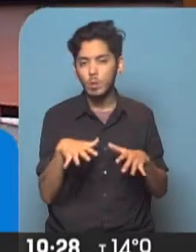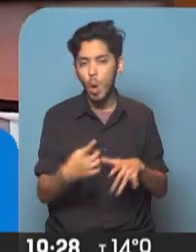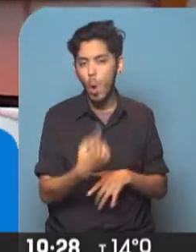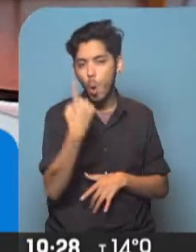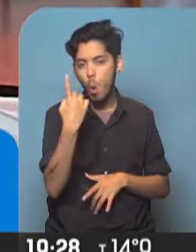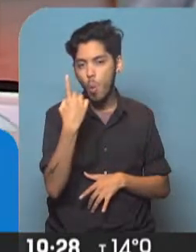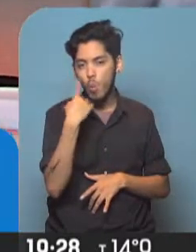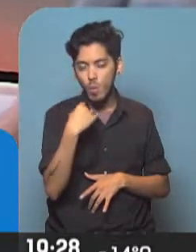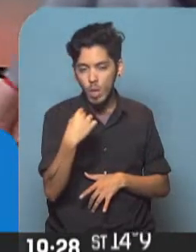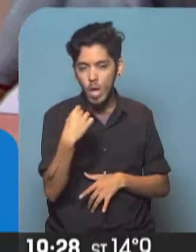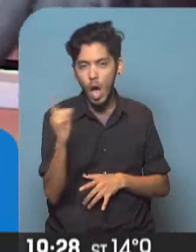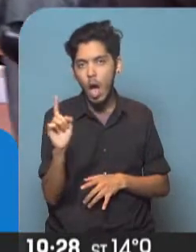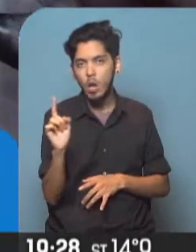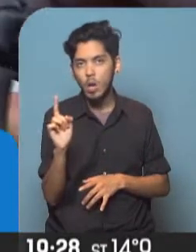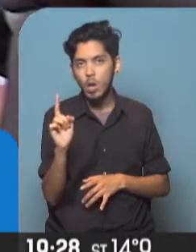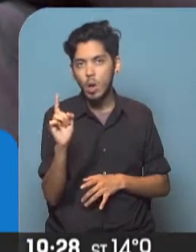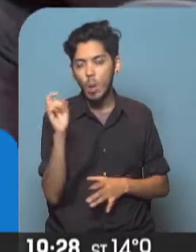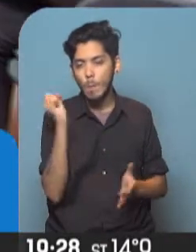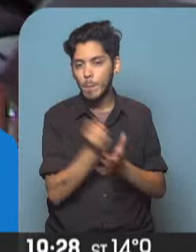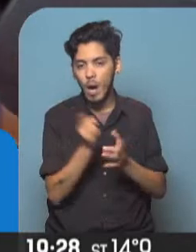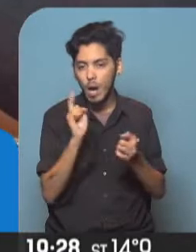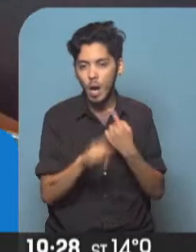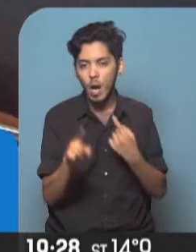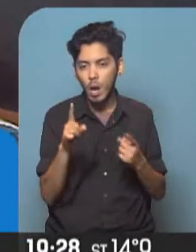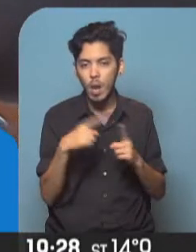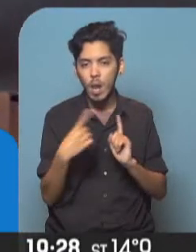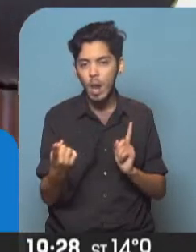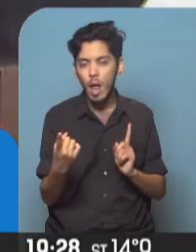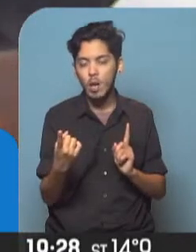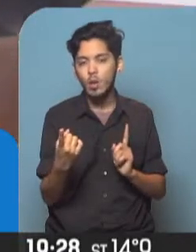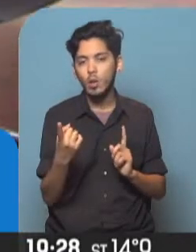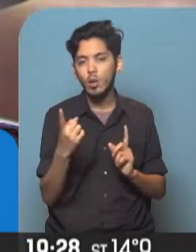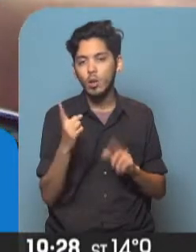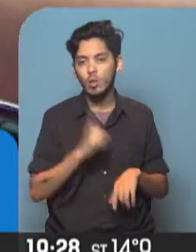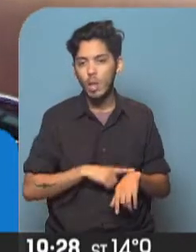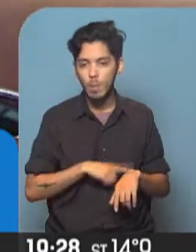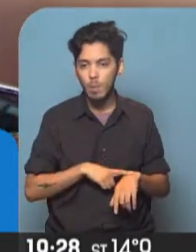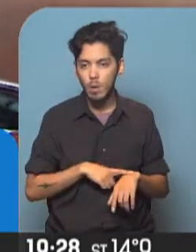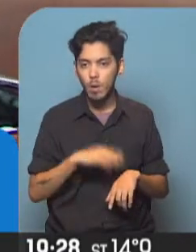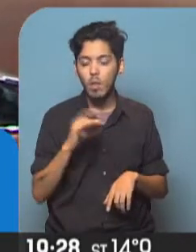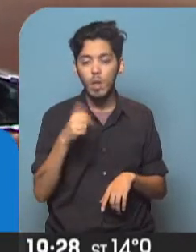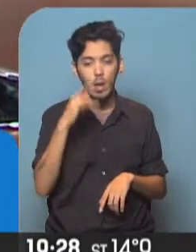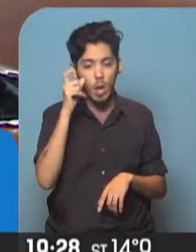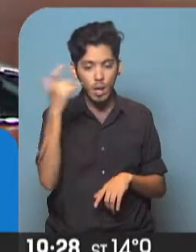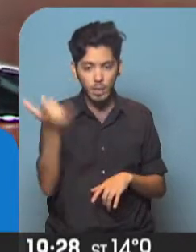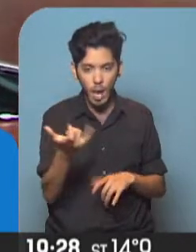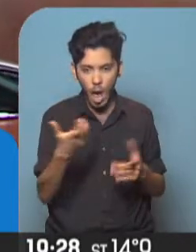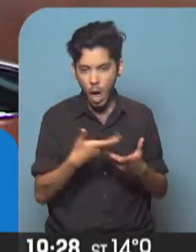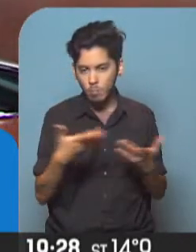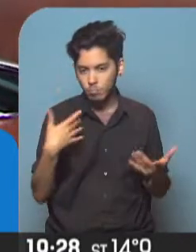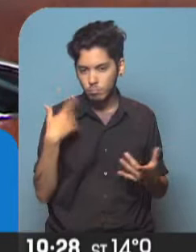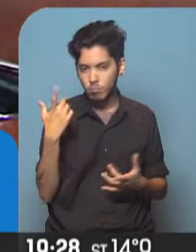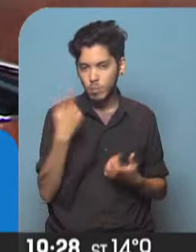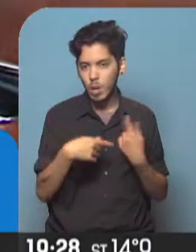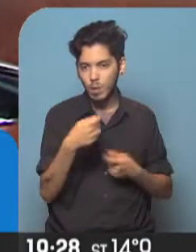un día no marca necesariamente un ciclo largo. Daniel, usted tiene amplia experiencia en negociar